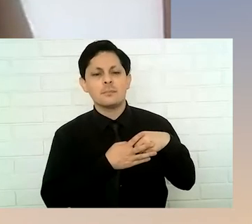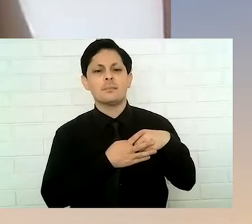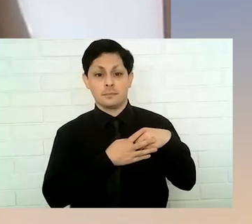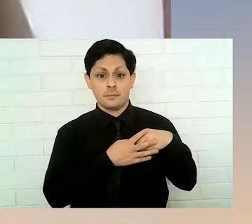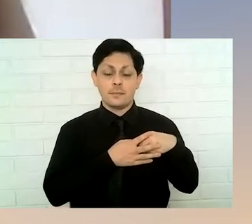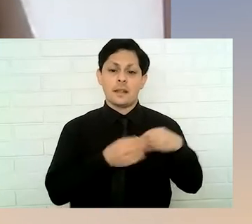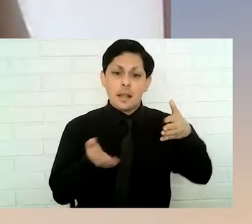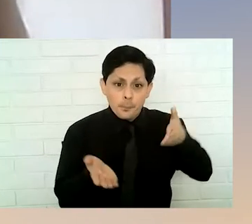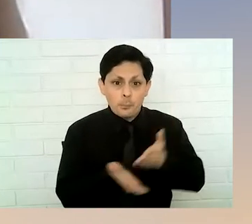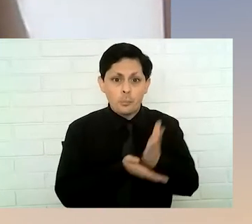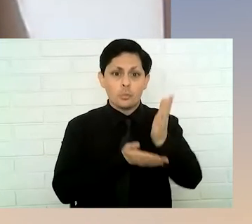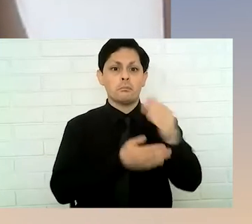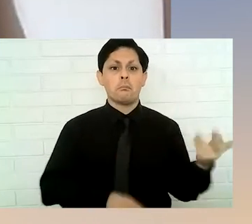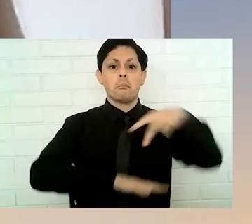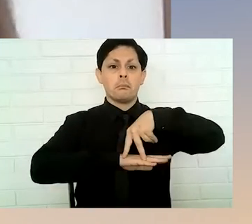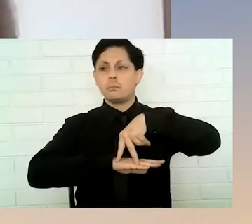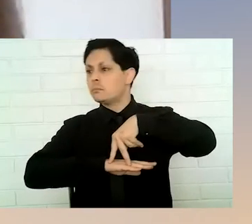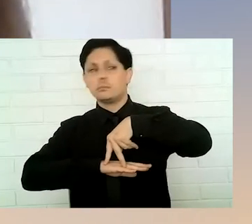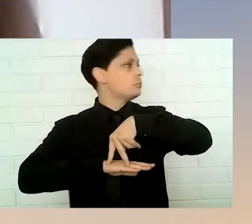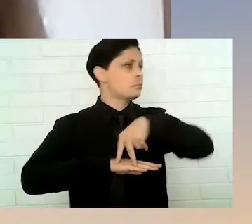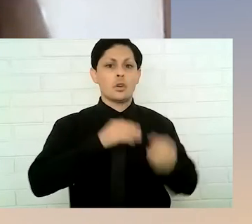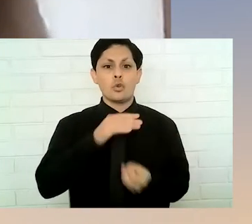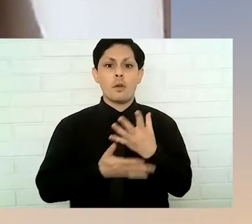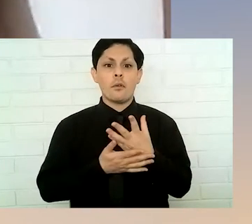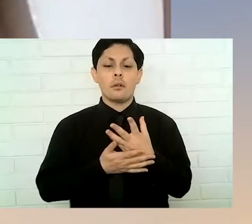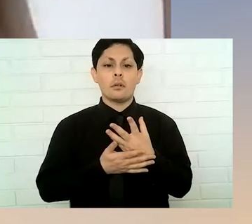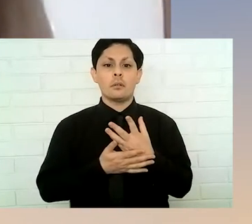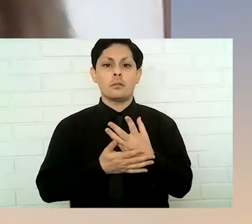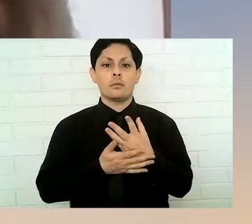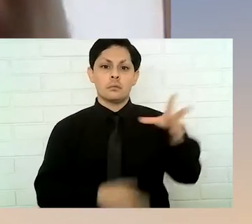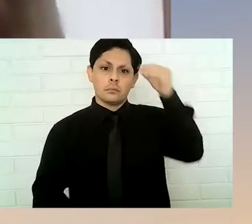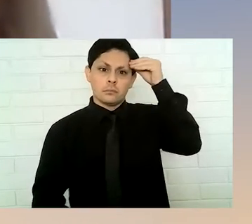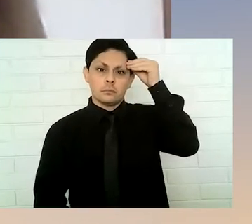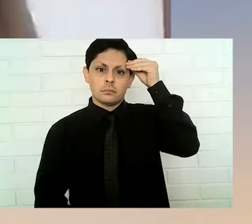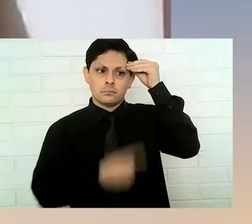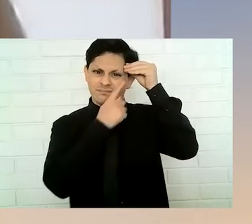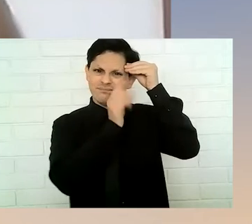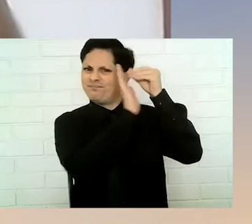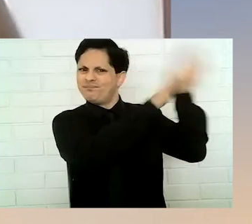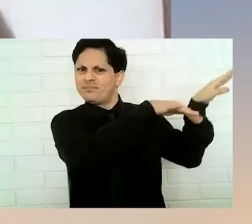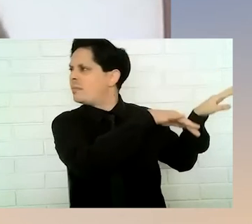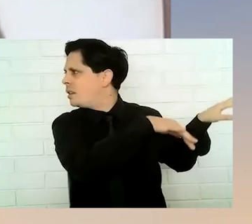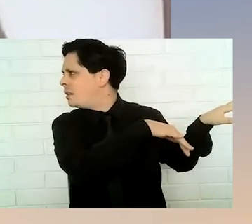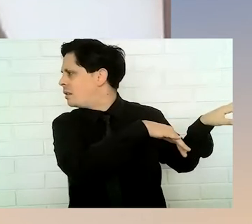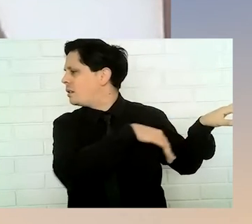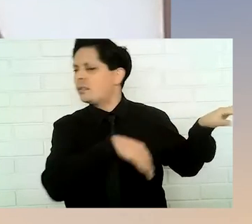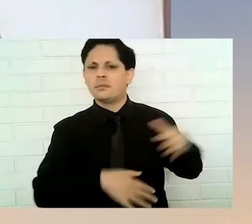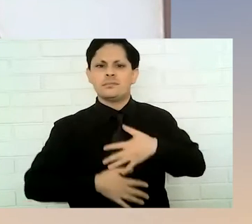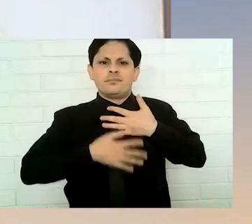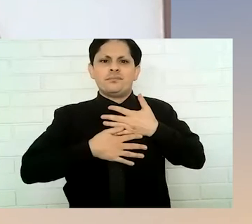de un lugar nuevo donde llegamos es no reconocer lo que traemos, nuestra emoción no va a ser grata,